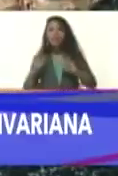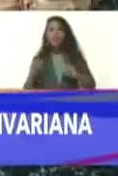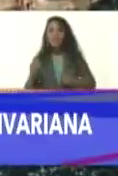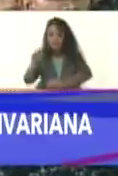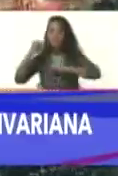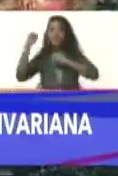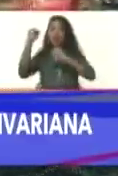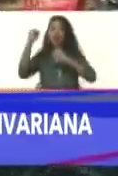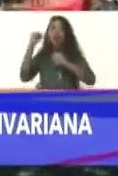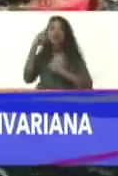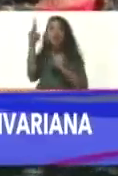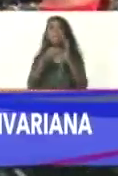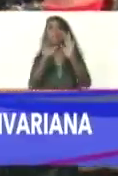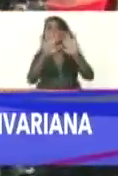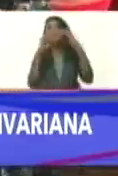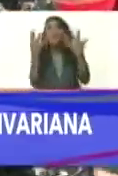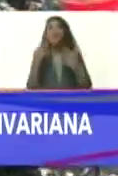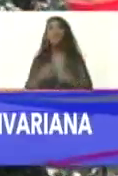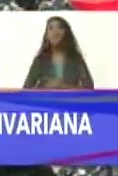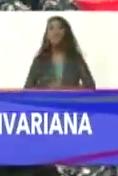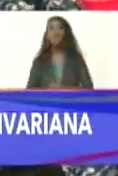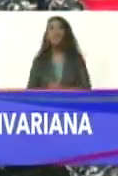Victoria 2019.